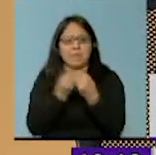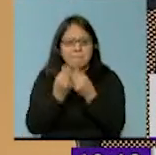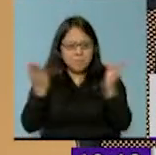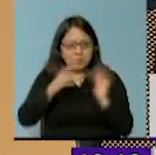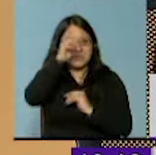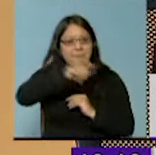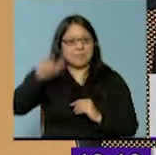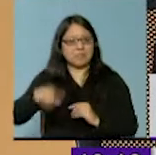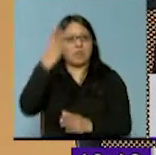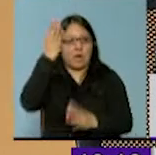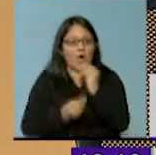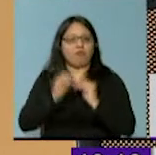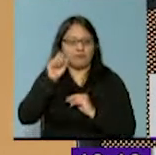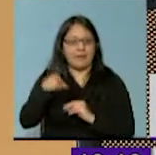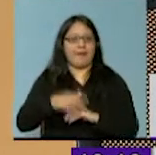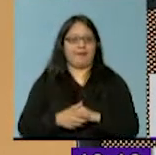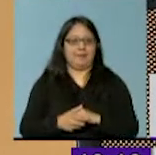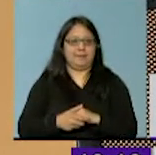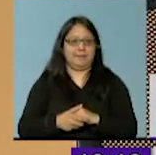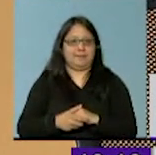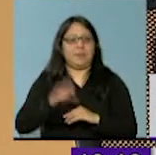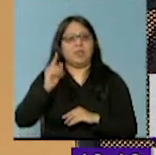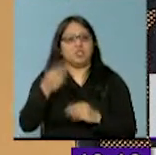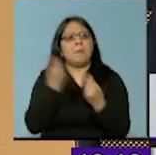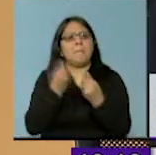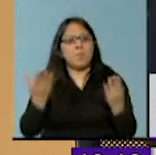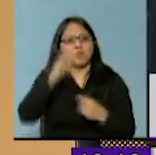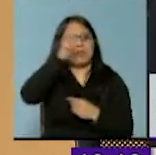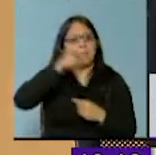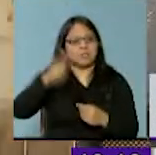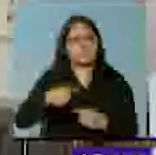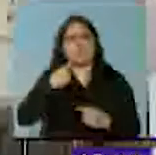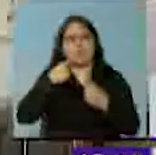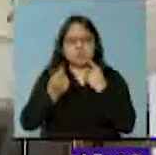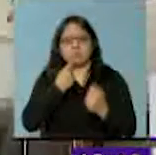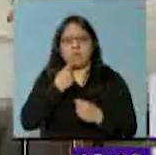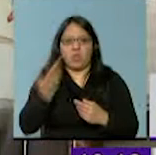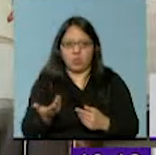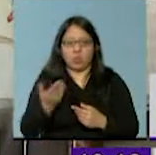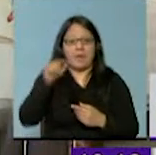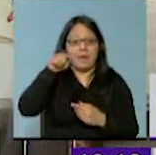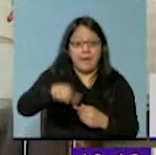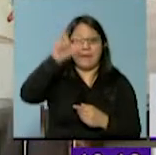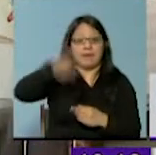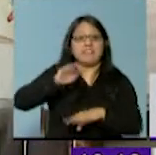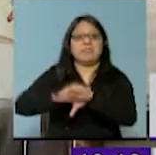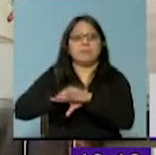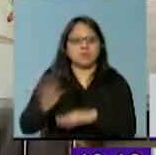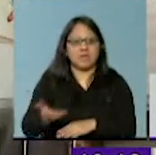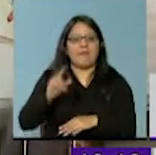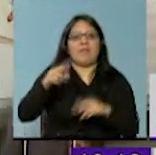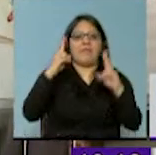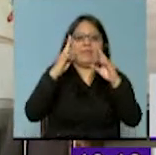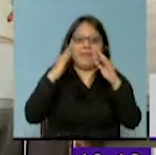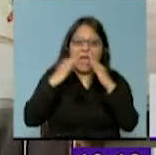él? Porque si hay tantos reclamos, te puedes imaginar la cantidad de gente que tiene malos entendidos por el tema de la vivienda, de la escuela y de